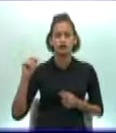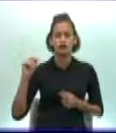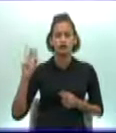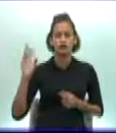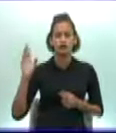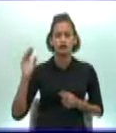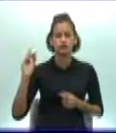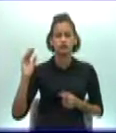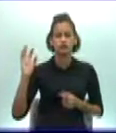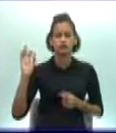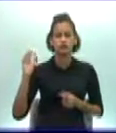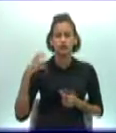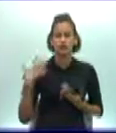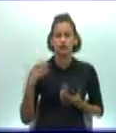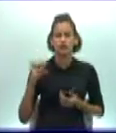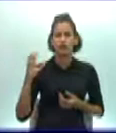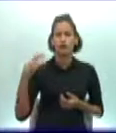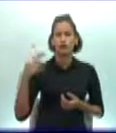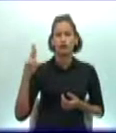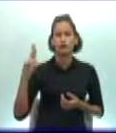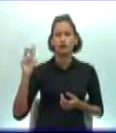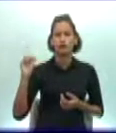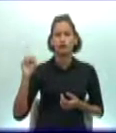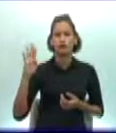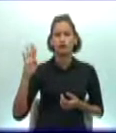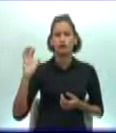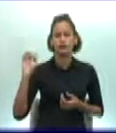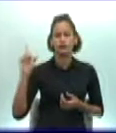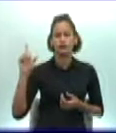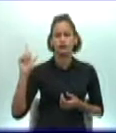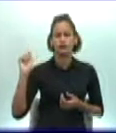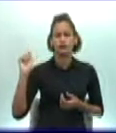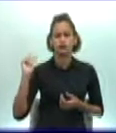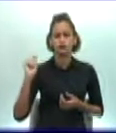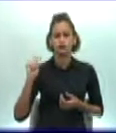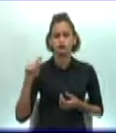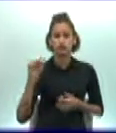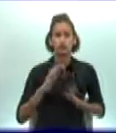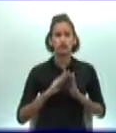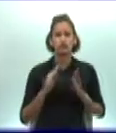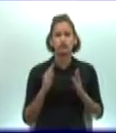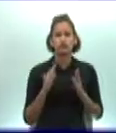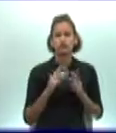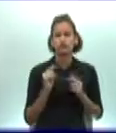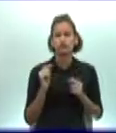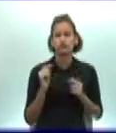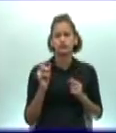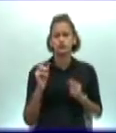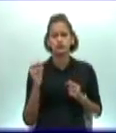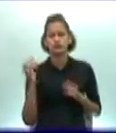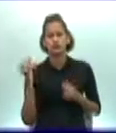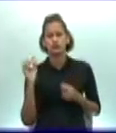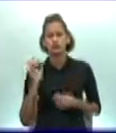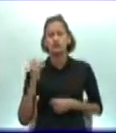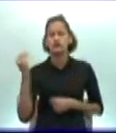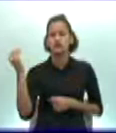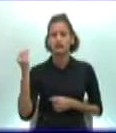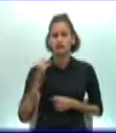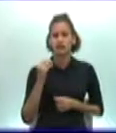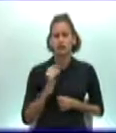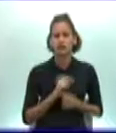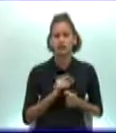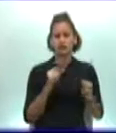En la actualidad se sabe que el eje longitudinal de la isla, tomando los puntos extremos occidental y oriental, me